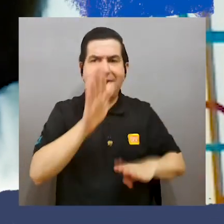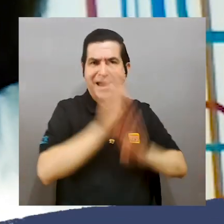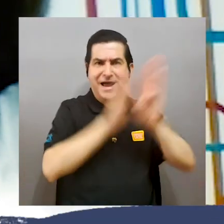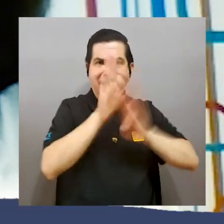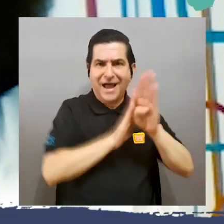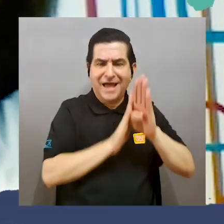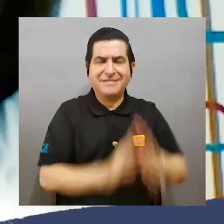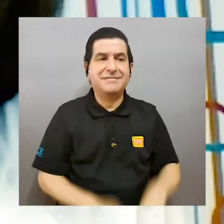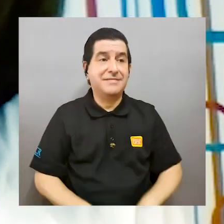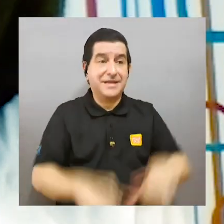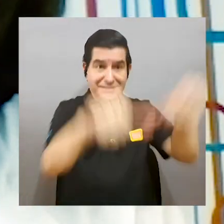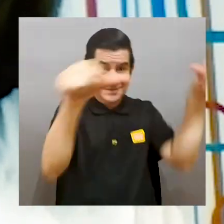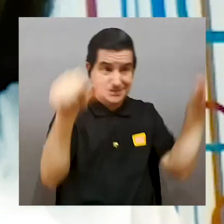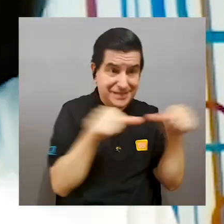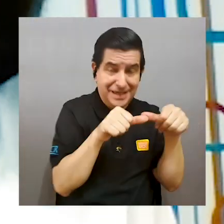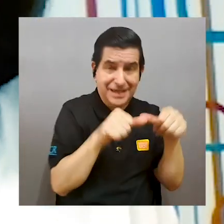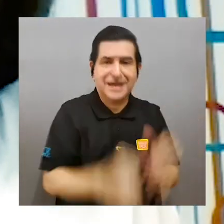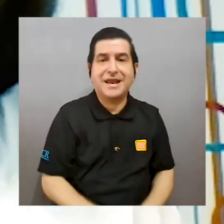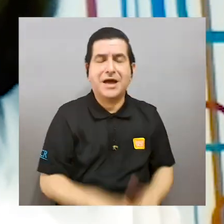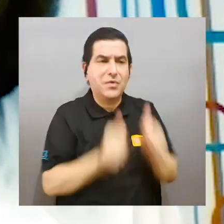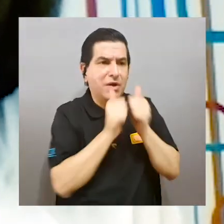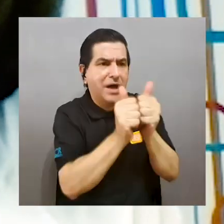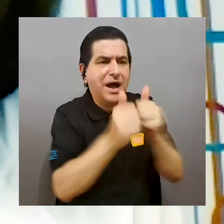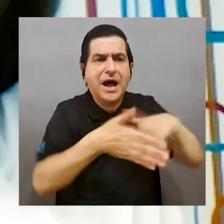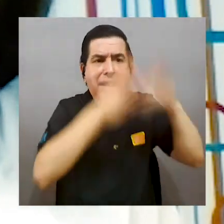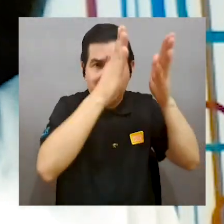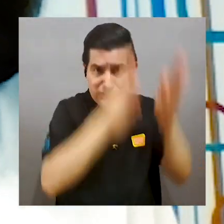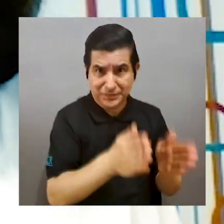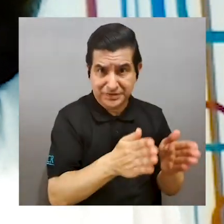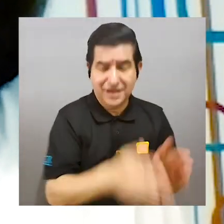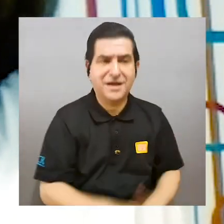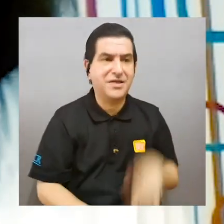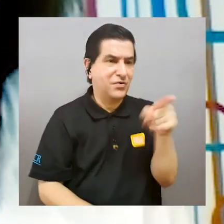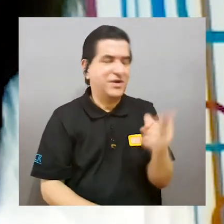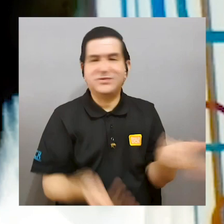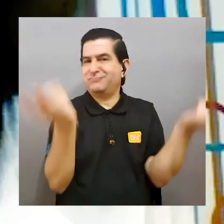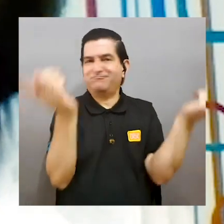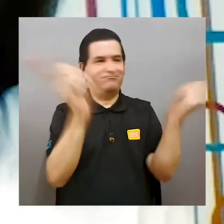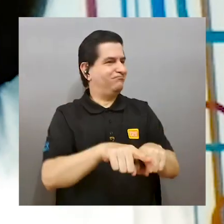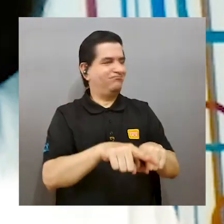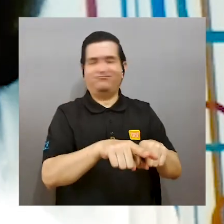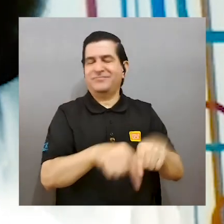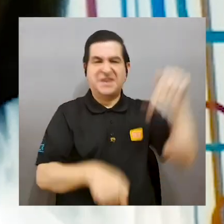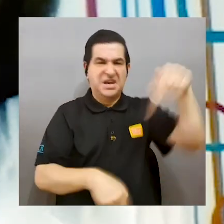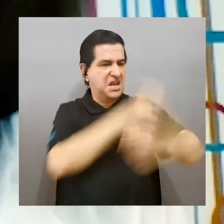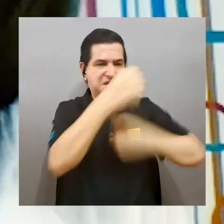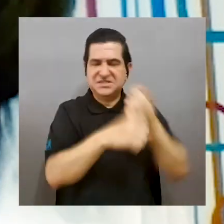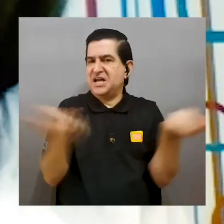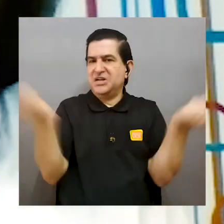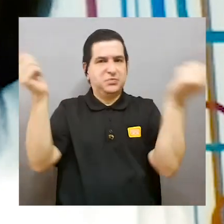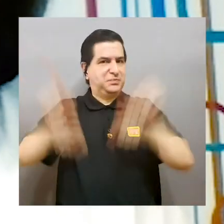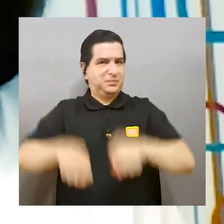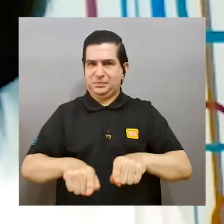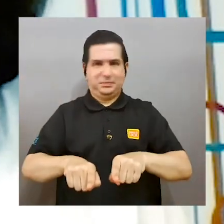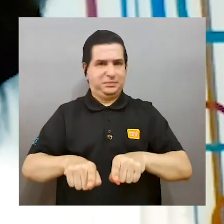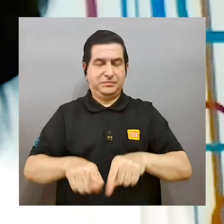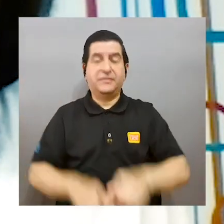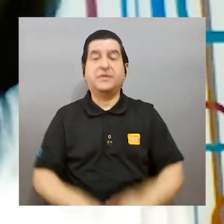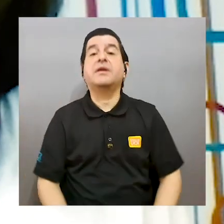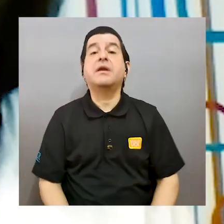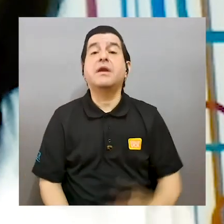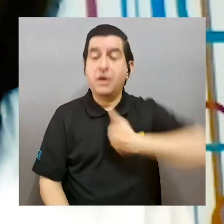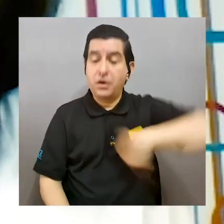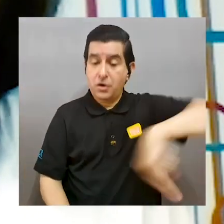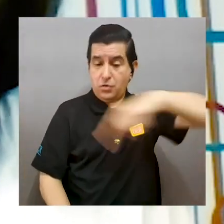veníamos desarrollando en la presencialidad, en el acompañamiento del estudiante, eso no pasó ni va a pasar este año, ¿verdad? Y